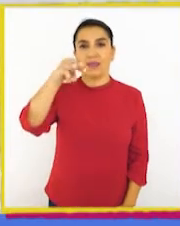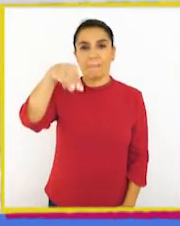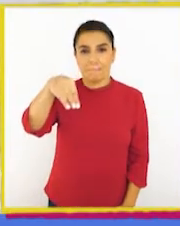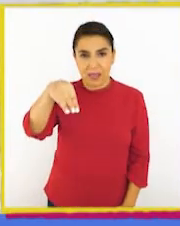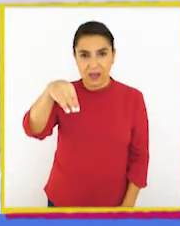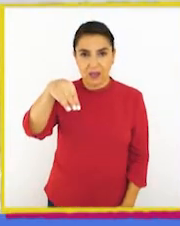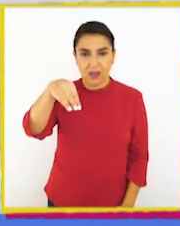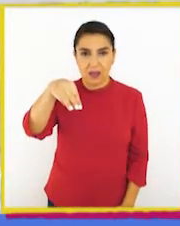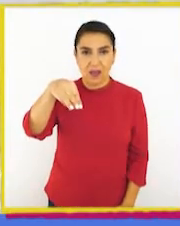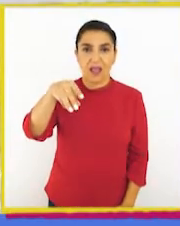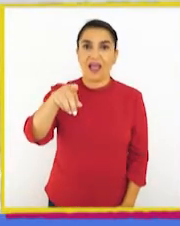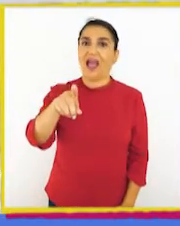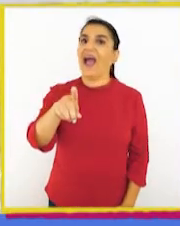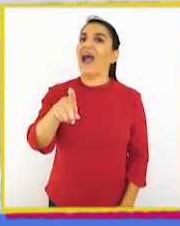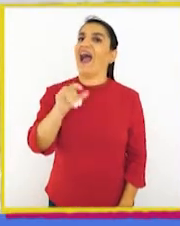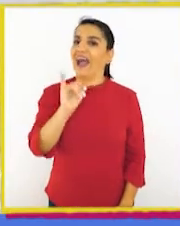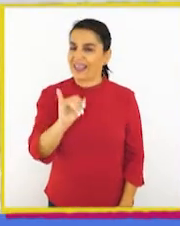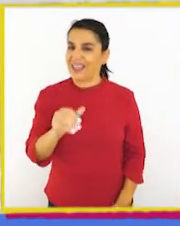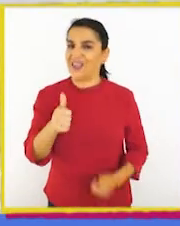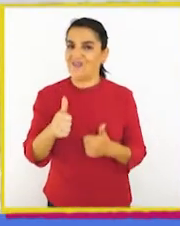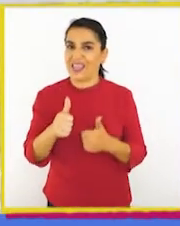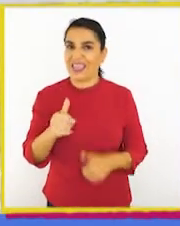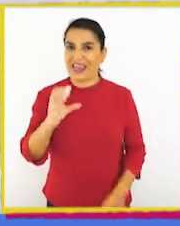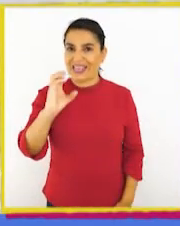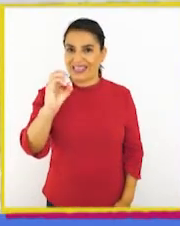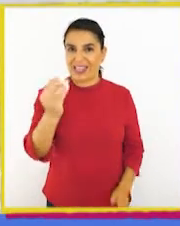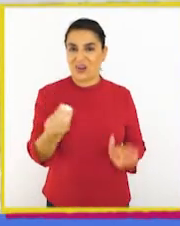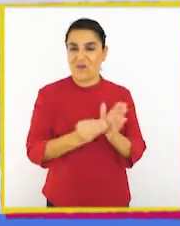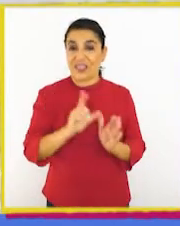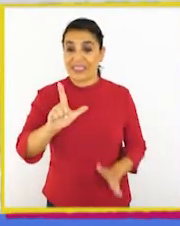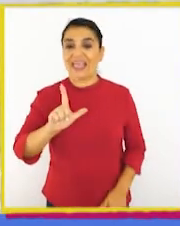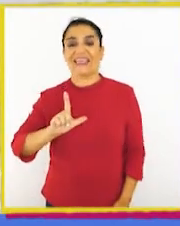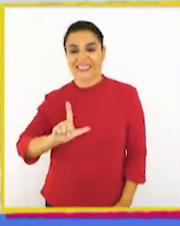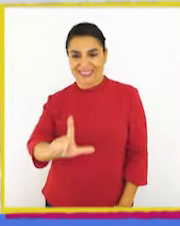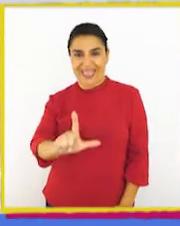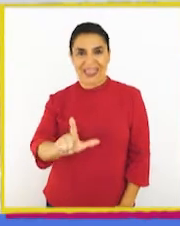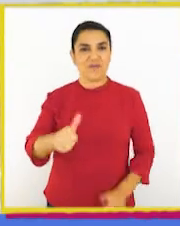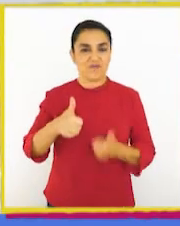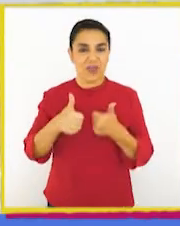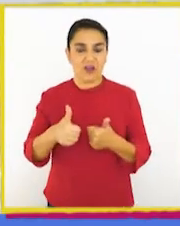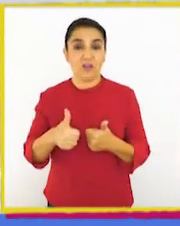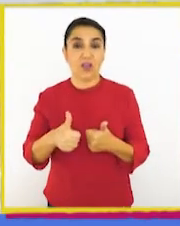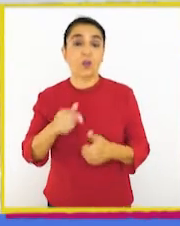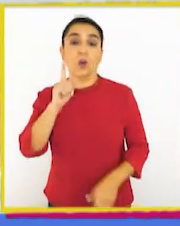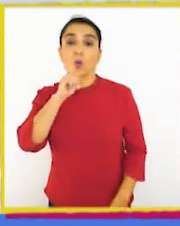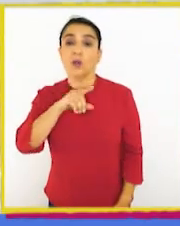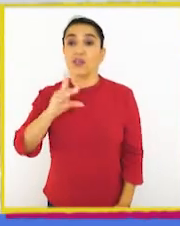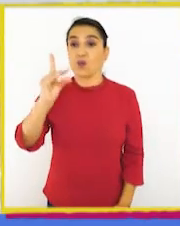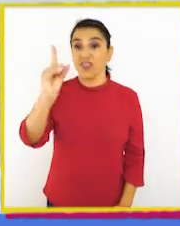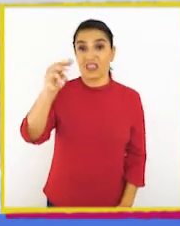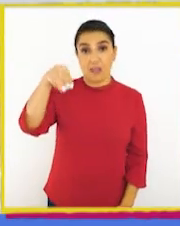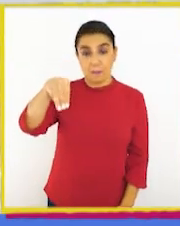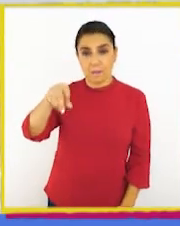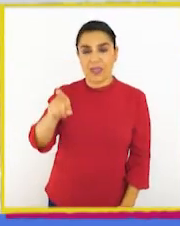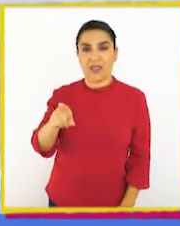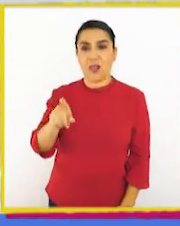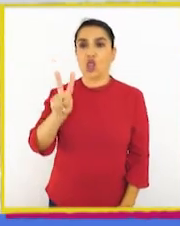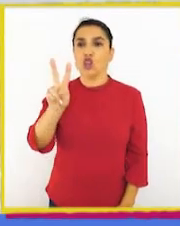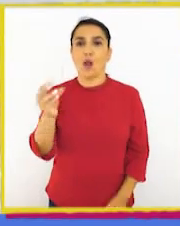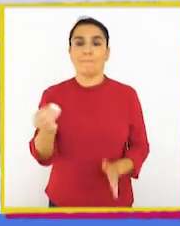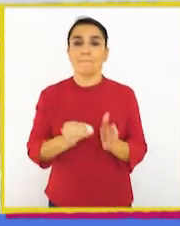Las unidades de 1.000, ¡eso! ¡Muy bien! 0 más 7, 7. ¡Perfecto! Y finalmente las decenas de 1.000,